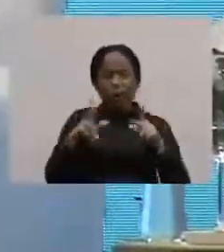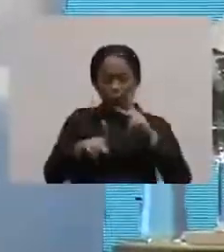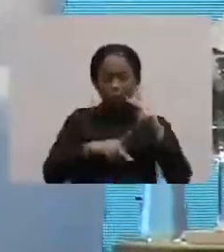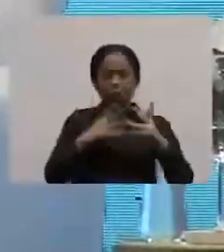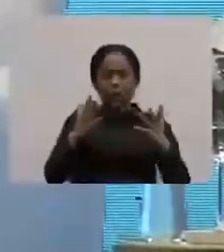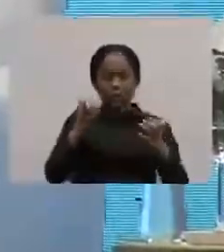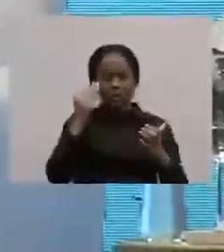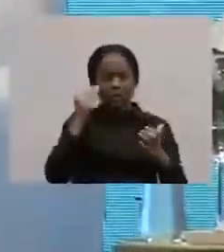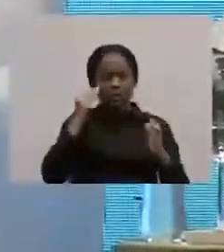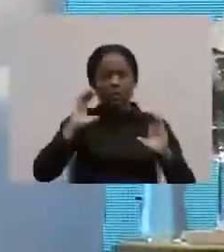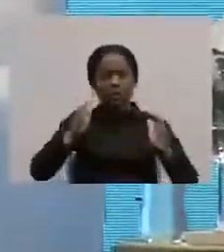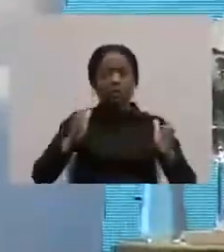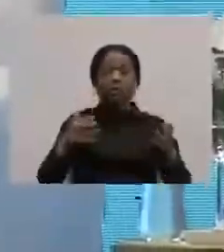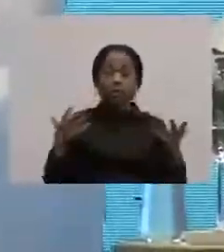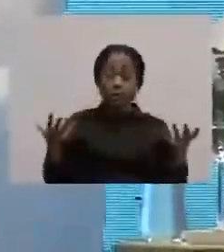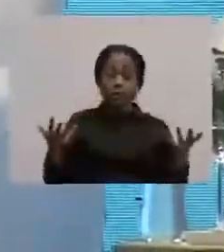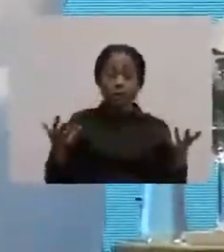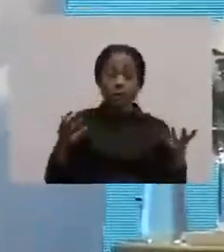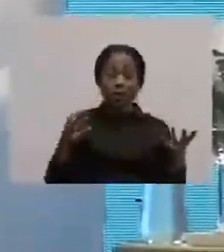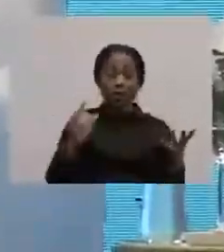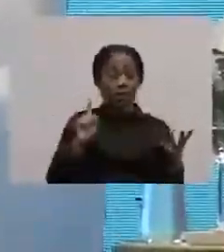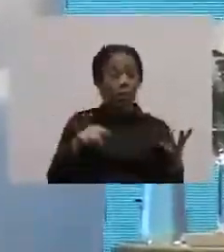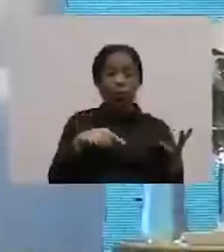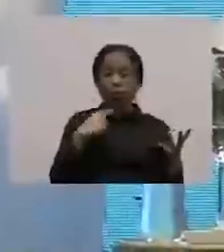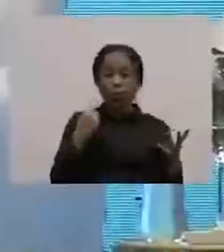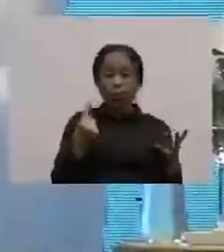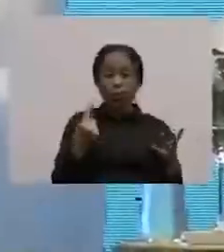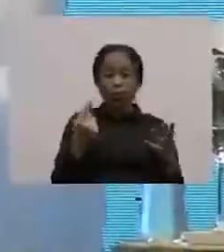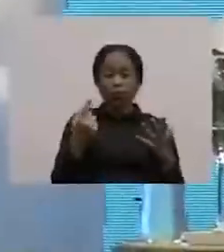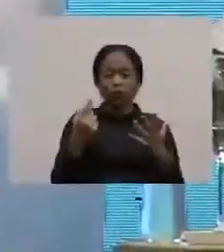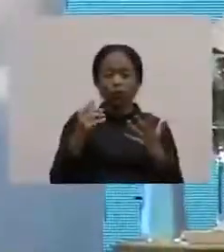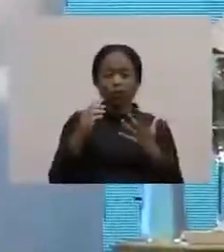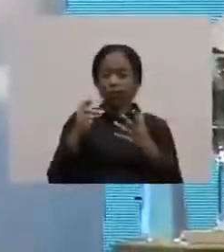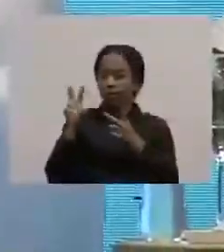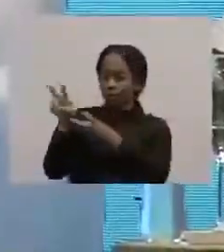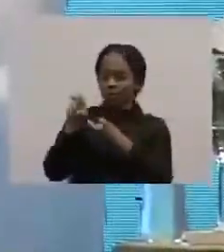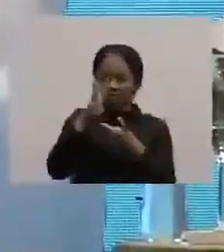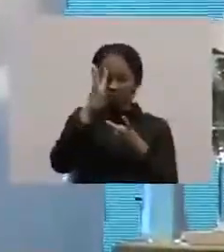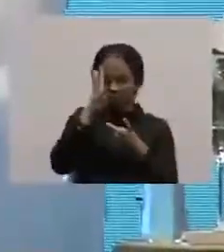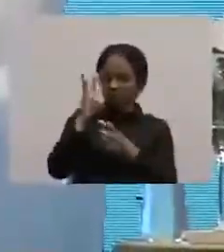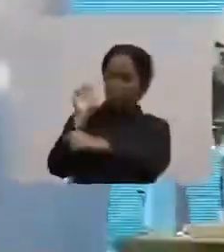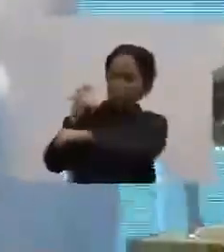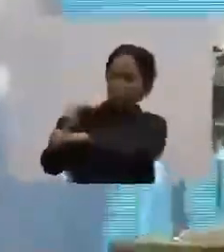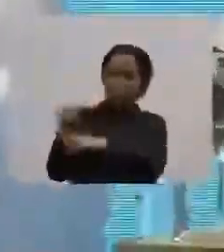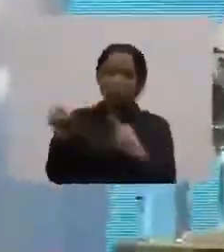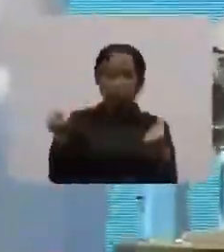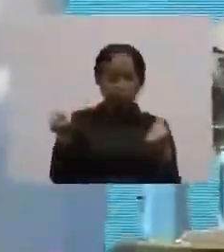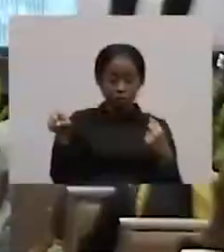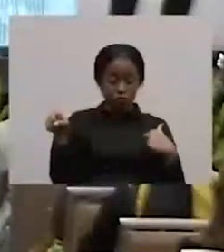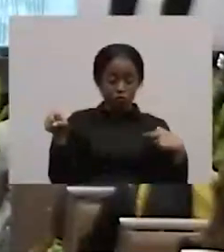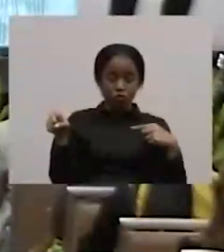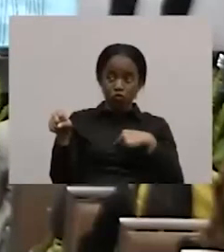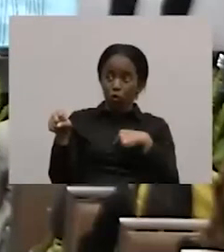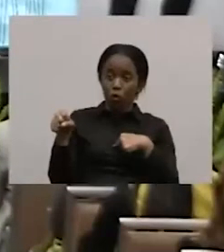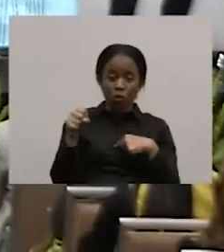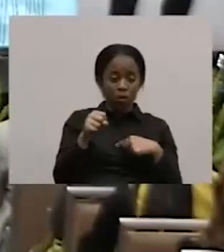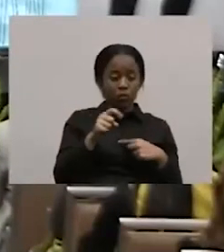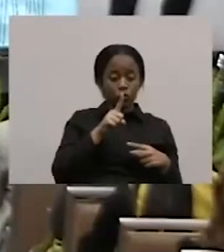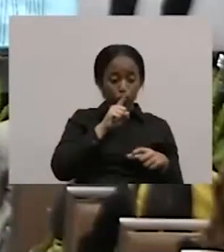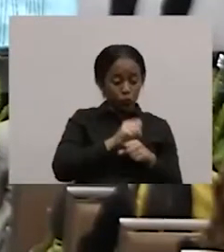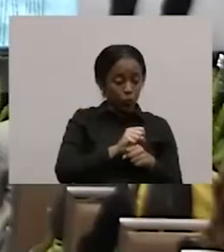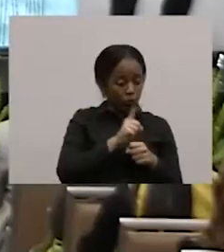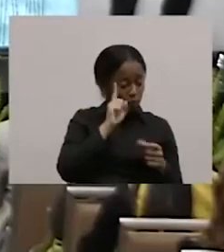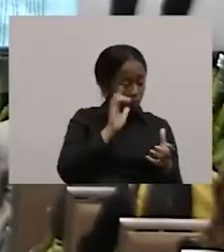nación. Por tanto, yo creo que la única manera de combatir las informaciones falsas es produciendo información verdadera y